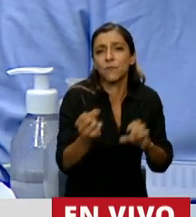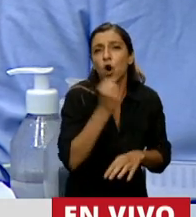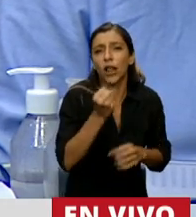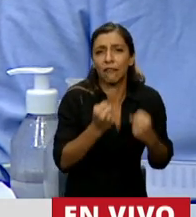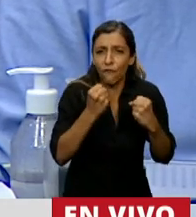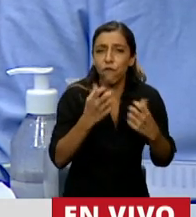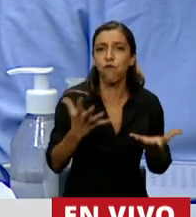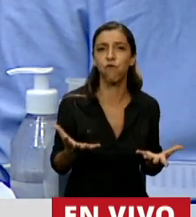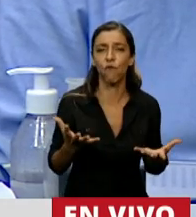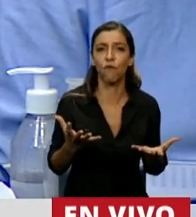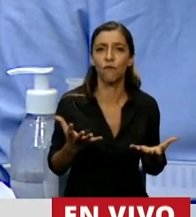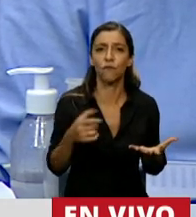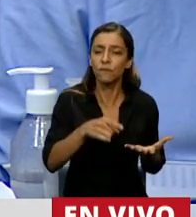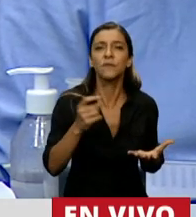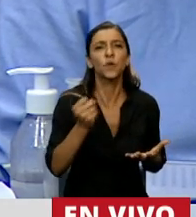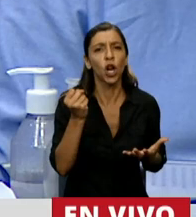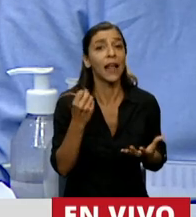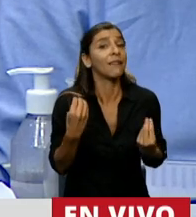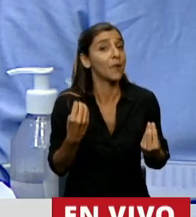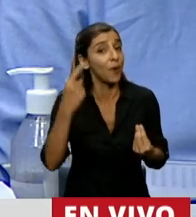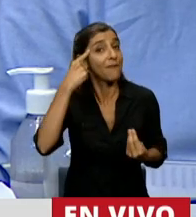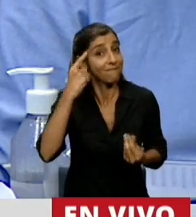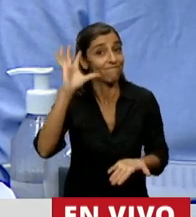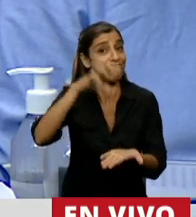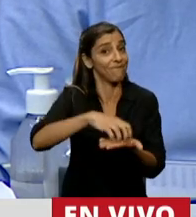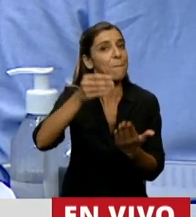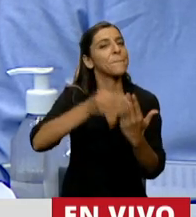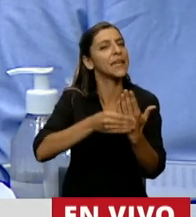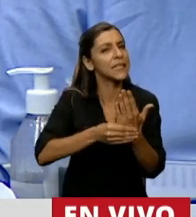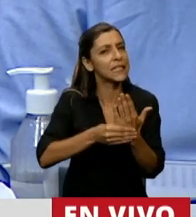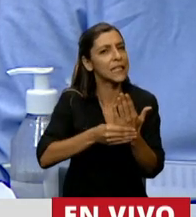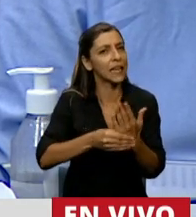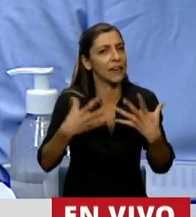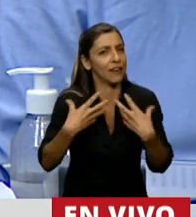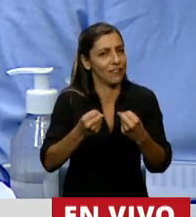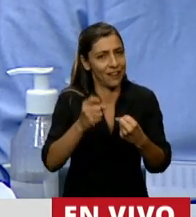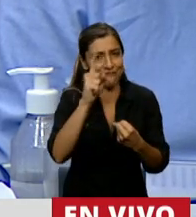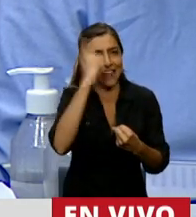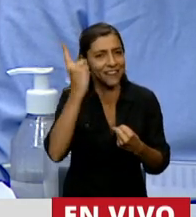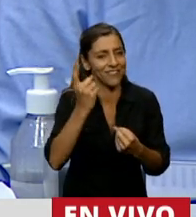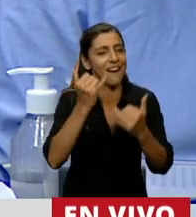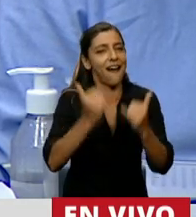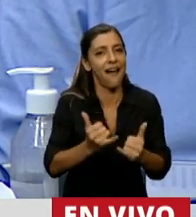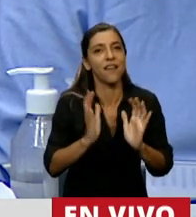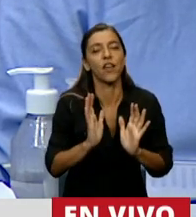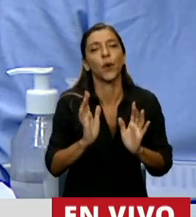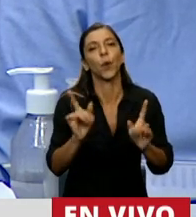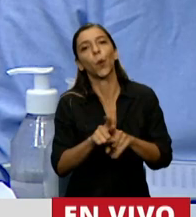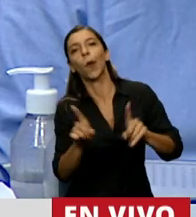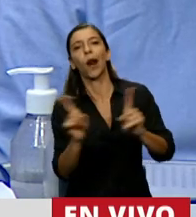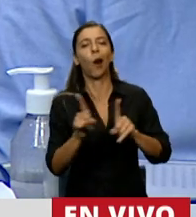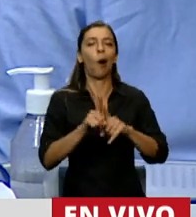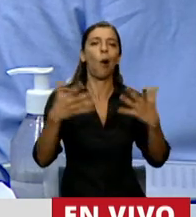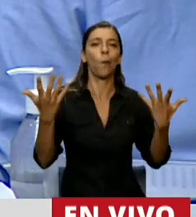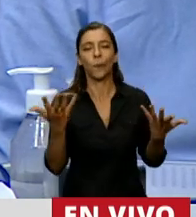de un Ministerio de Salud de la Nación. No todo da lo mismo,